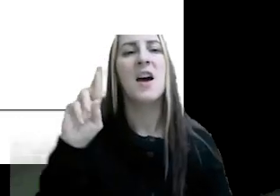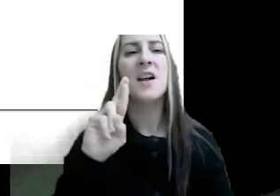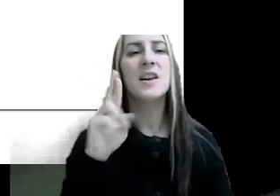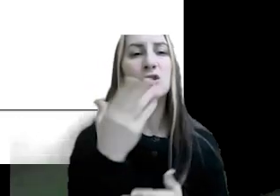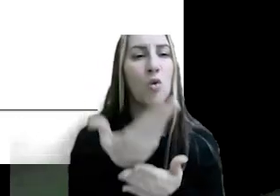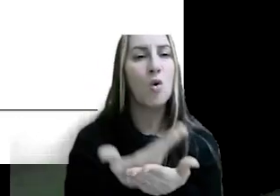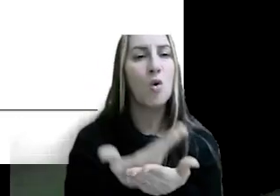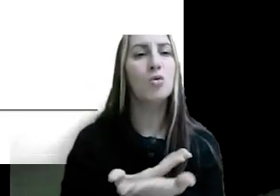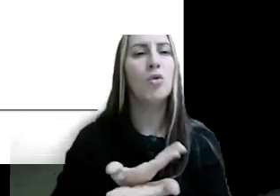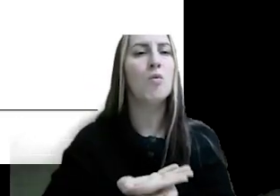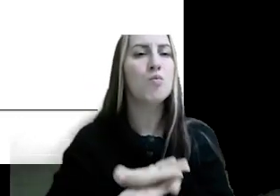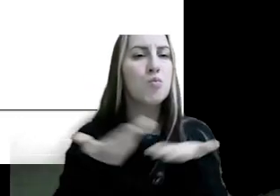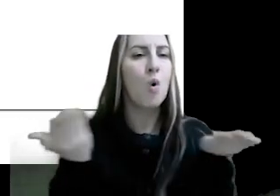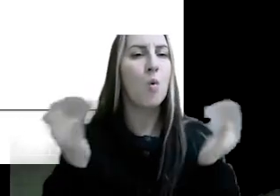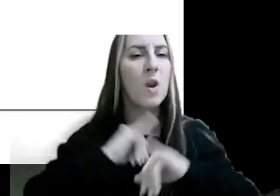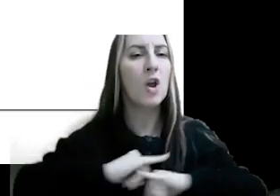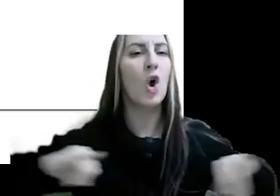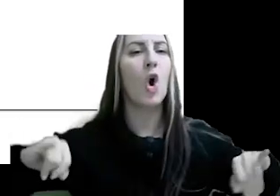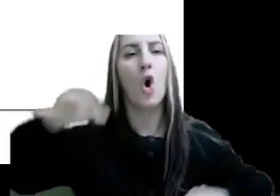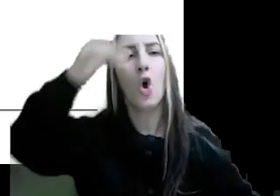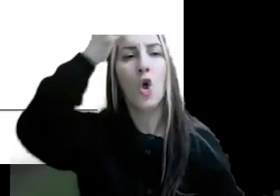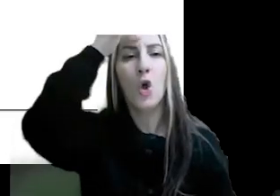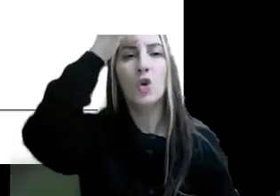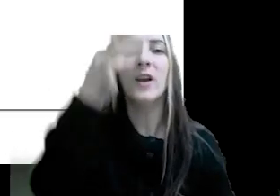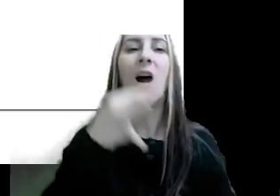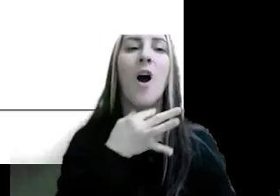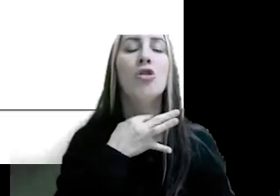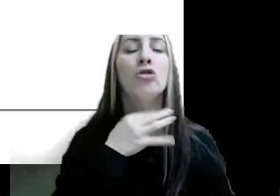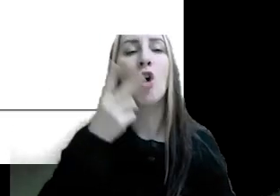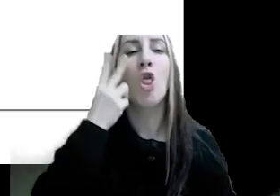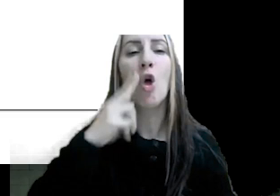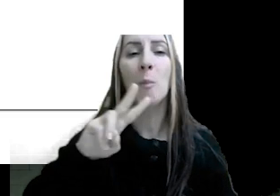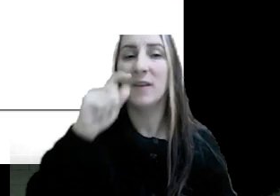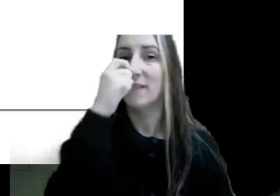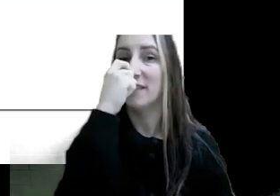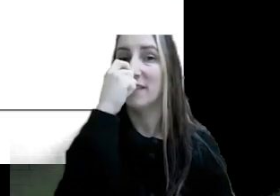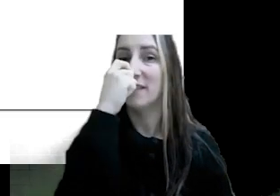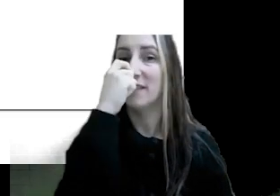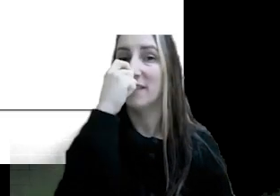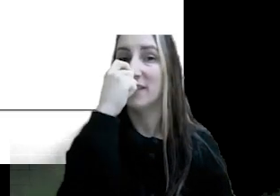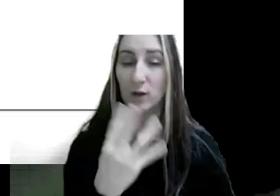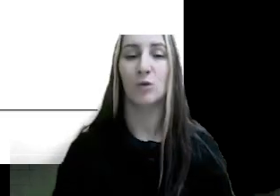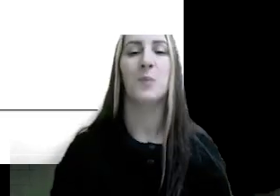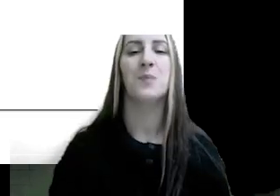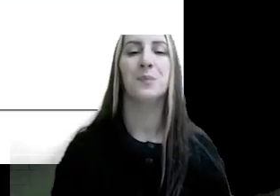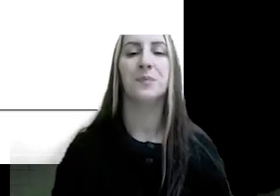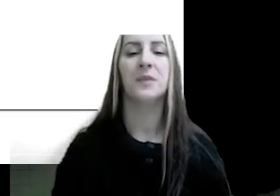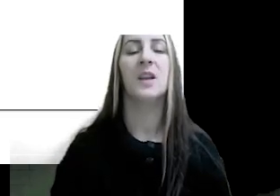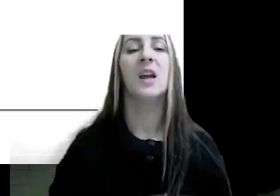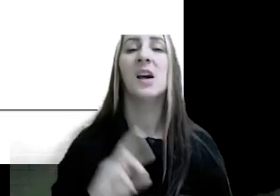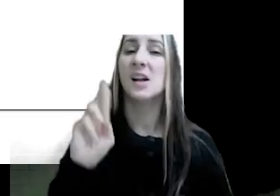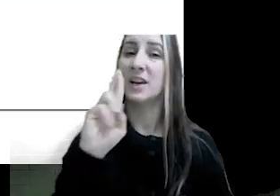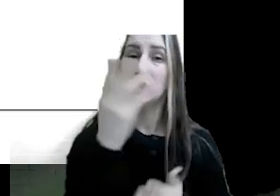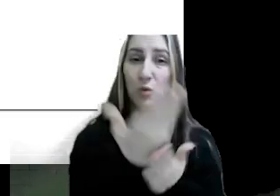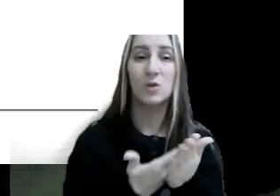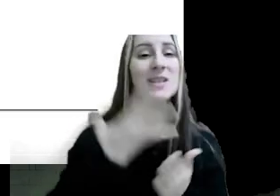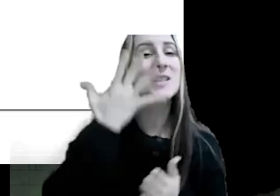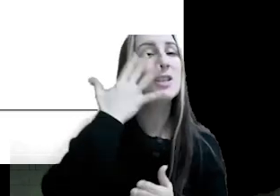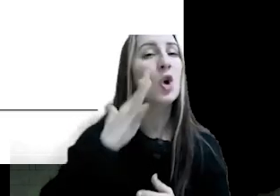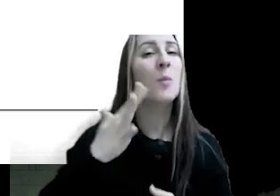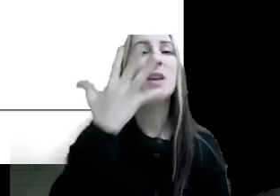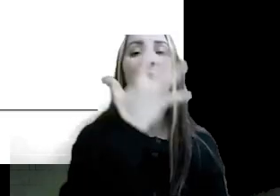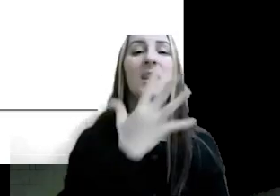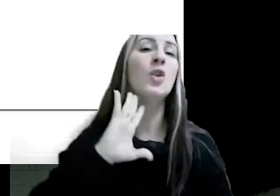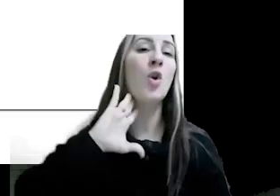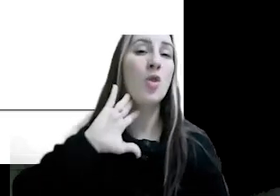publicó el 12 de agosto del año 2024. Recordemos que la resolución 5516 que